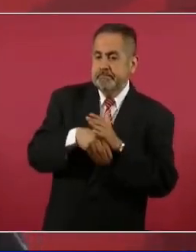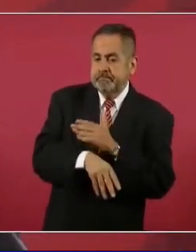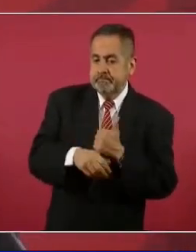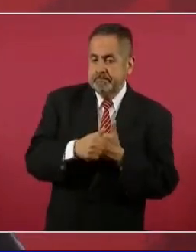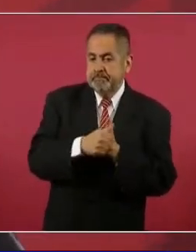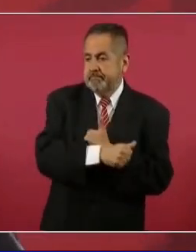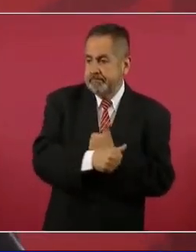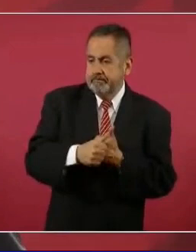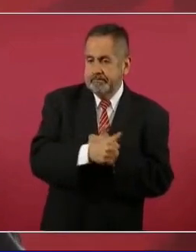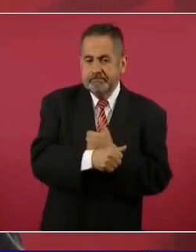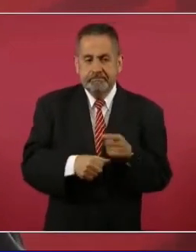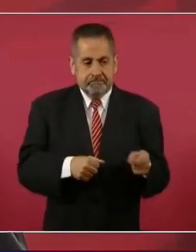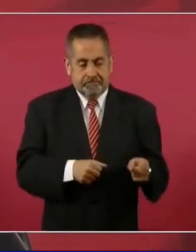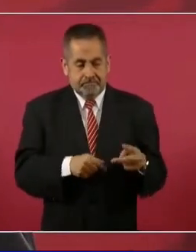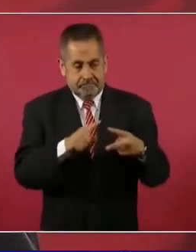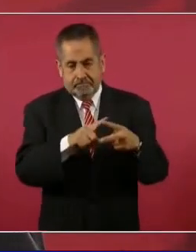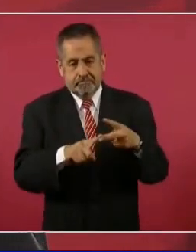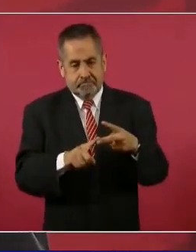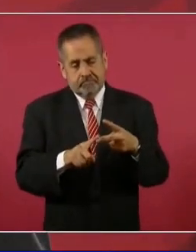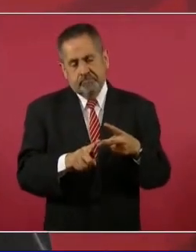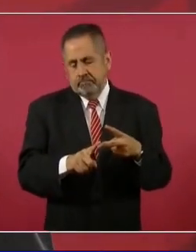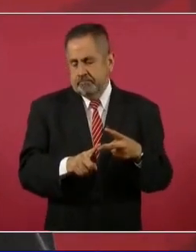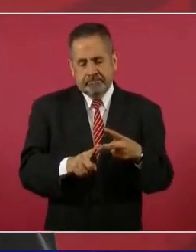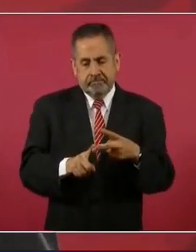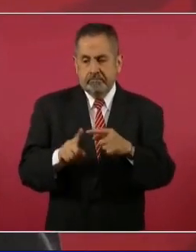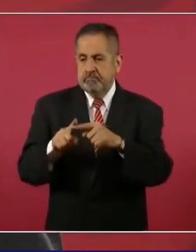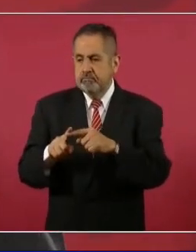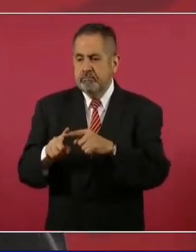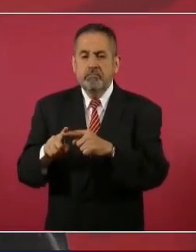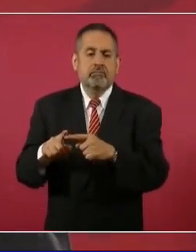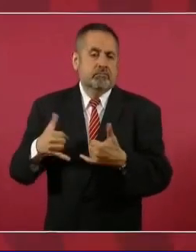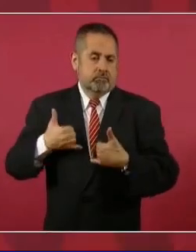sucedido realmente.